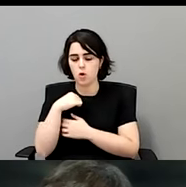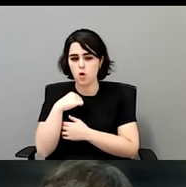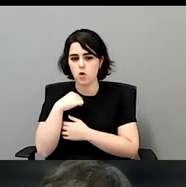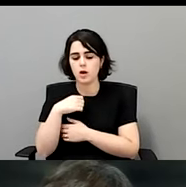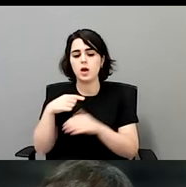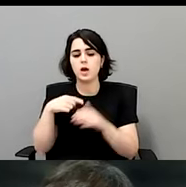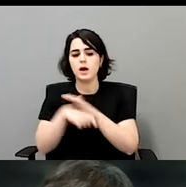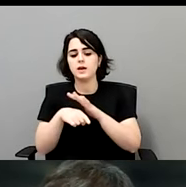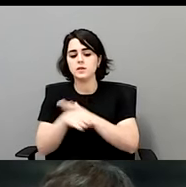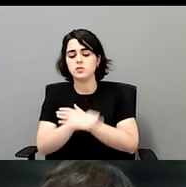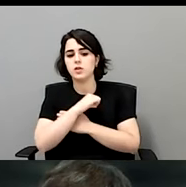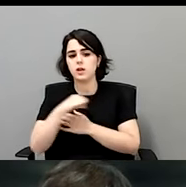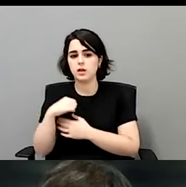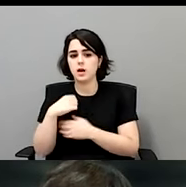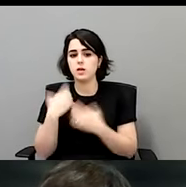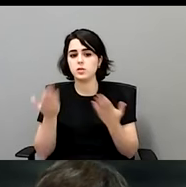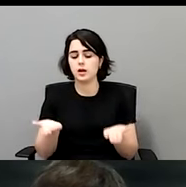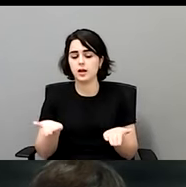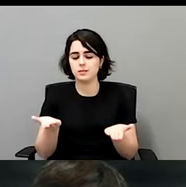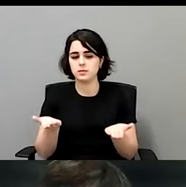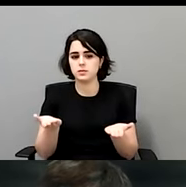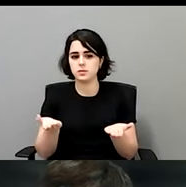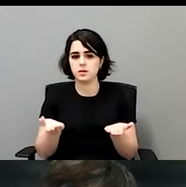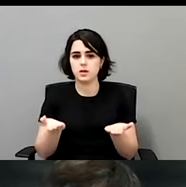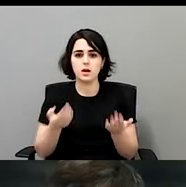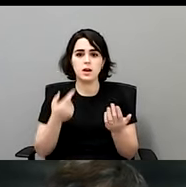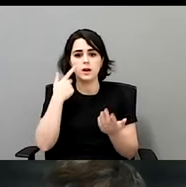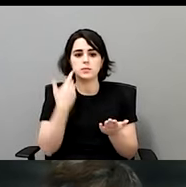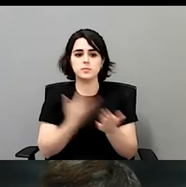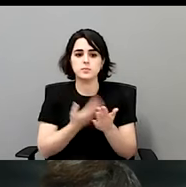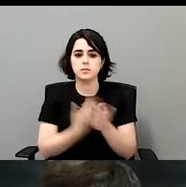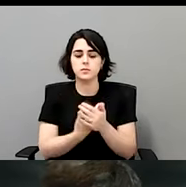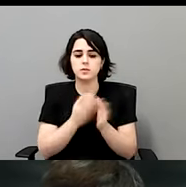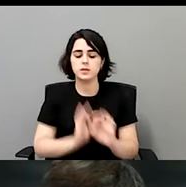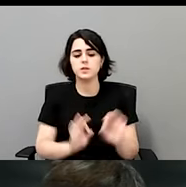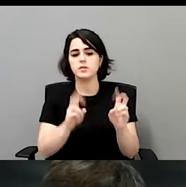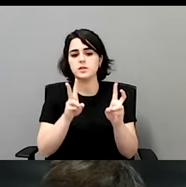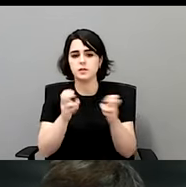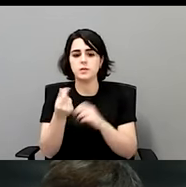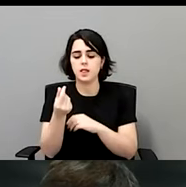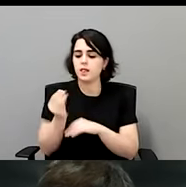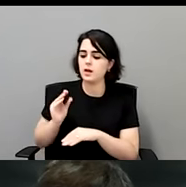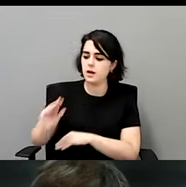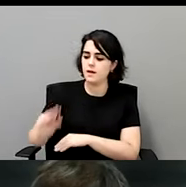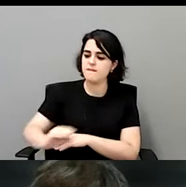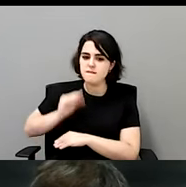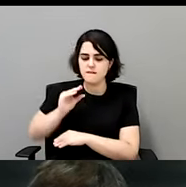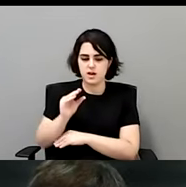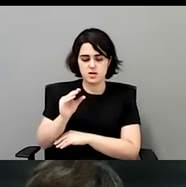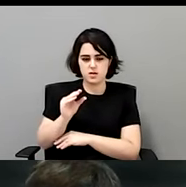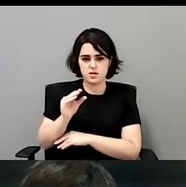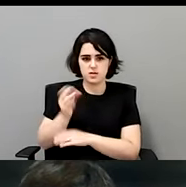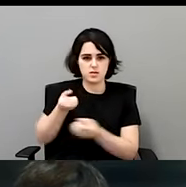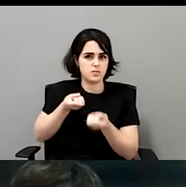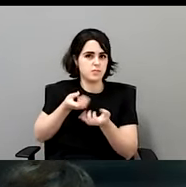autogestión es que hay que justificar esa prestación que cobras. Y por lo tanto,